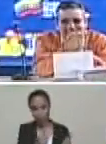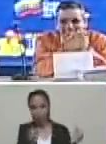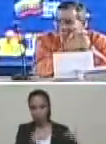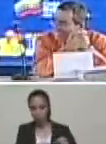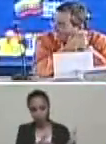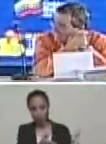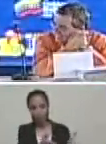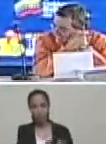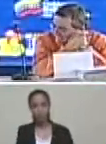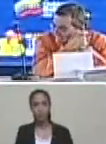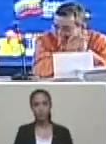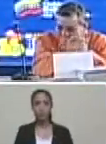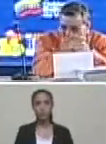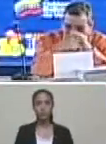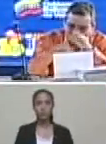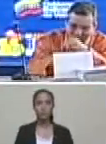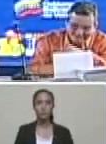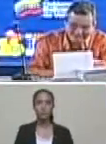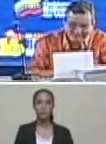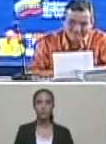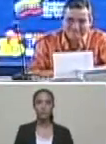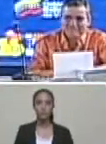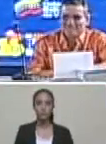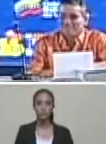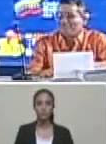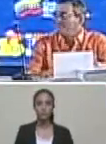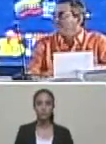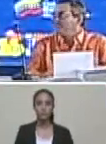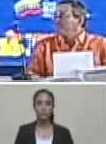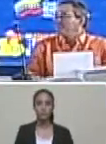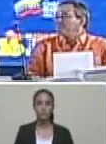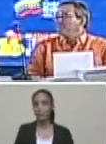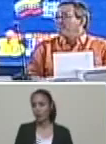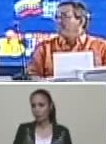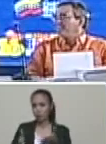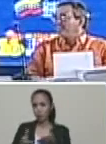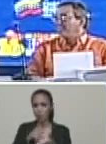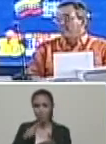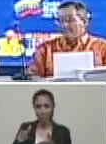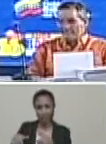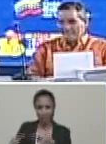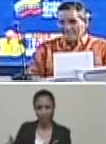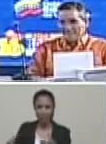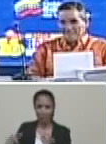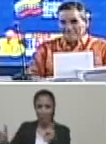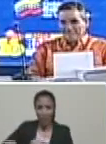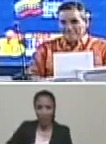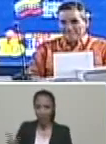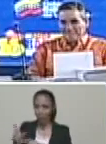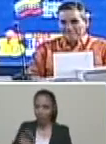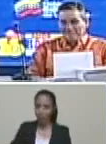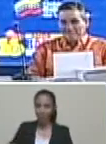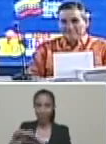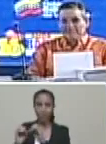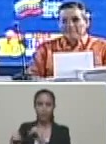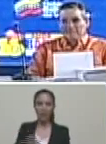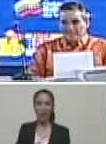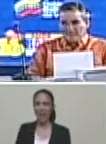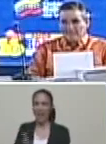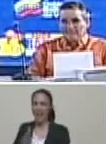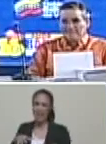sí. Así sí. Por las balas, nada. Por la